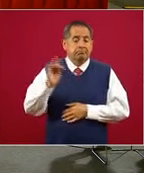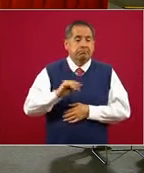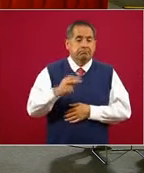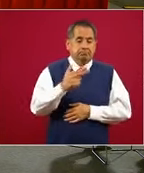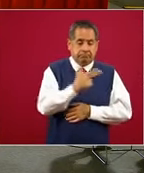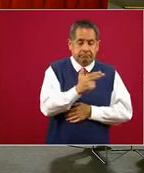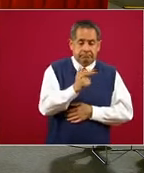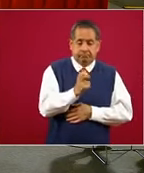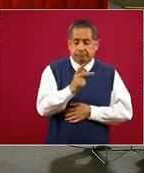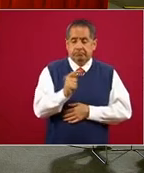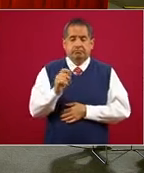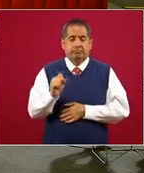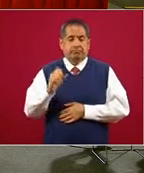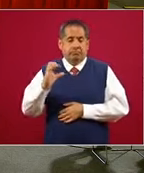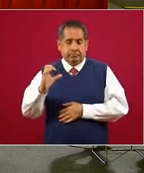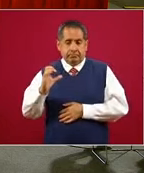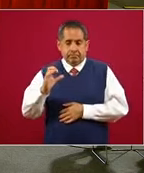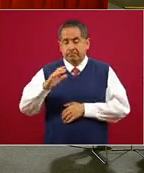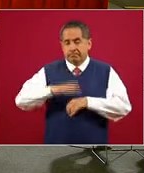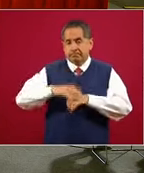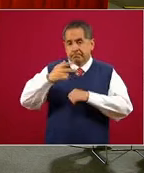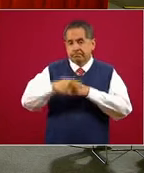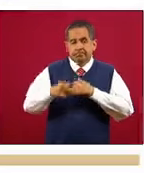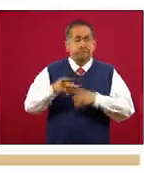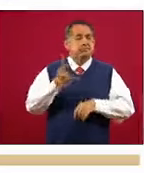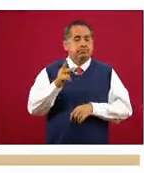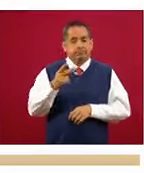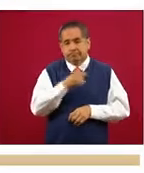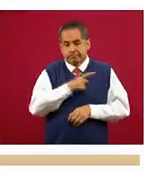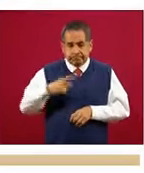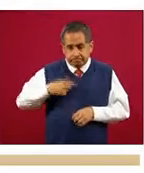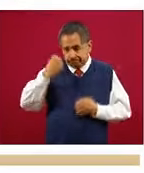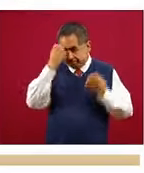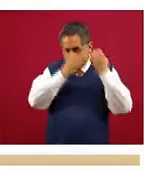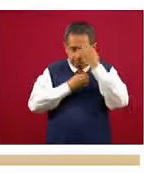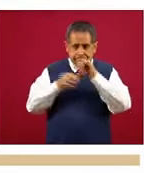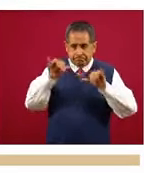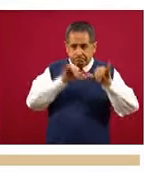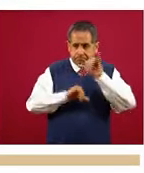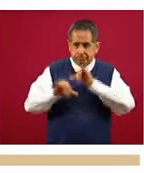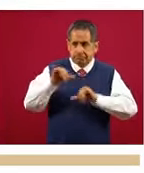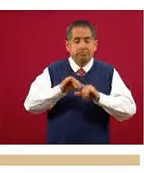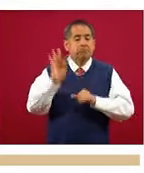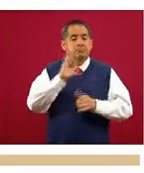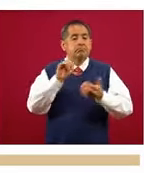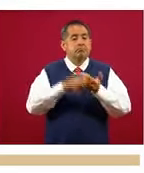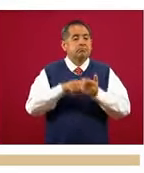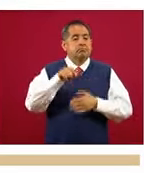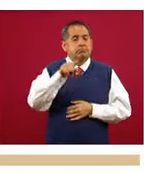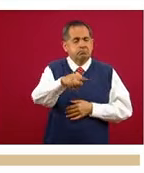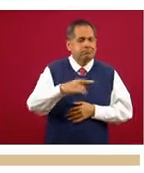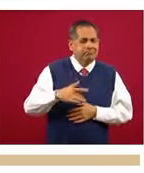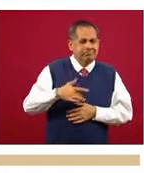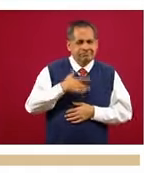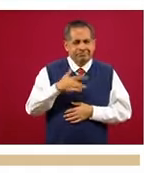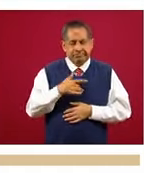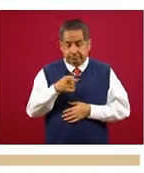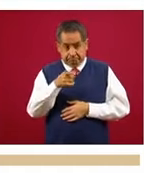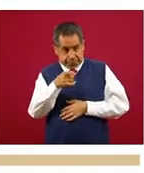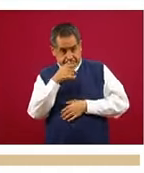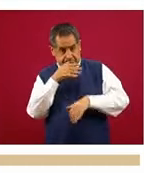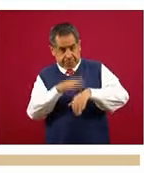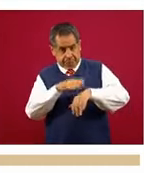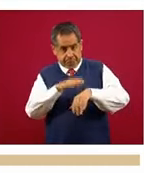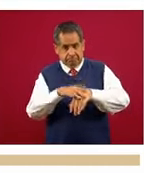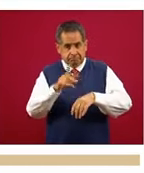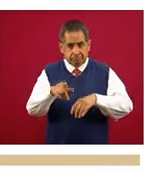C, tienen mayor riesgo, pero se tiene que hacer las pruebas todas las personas que le hayan comentado que tienen alteraciones